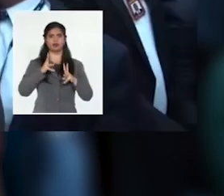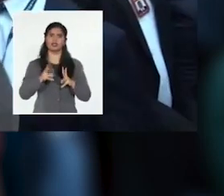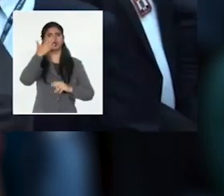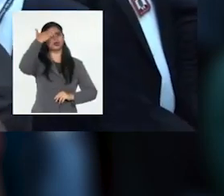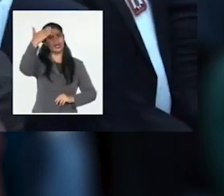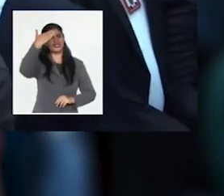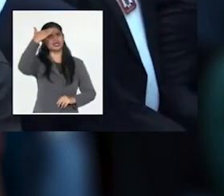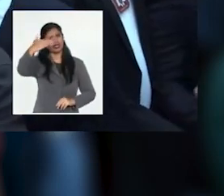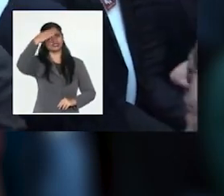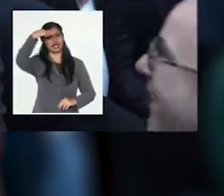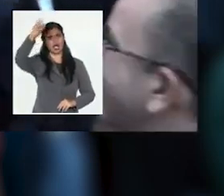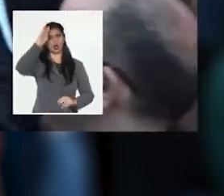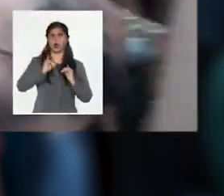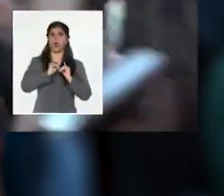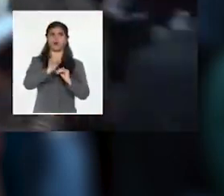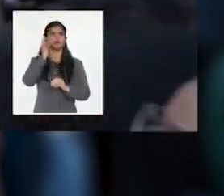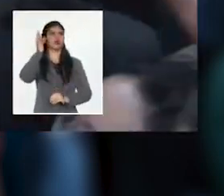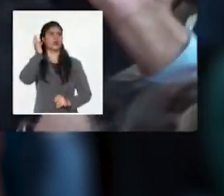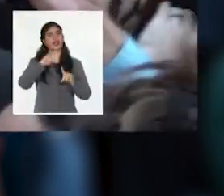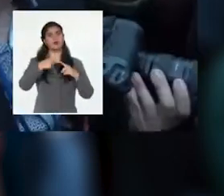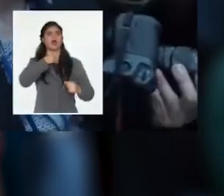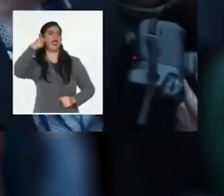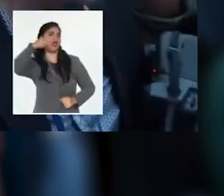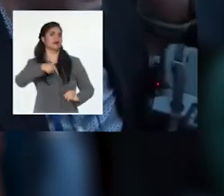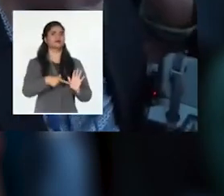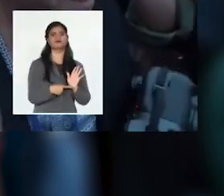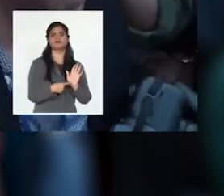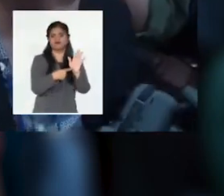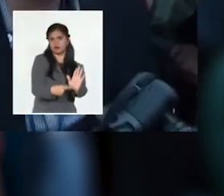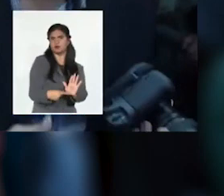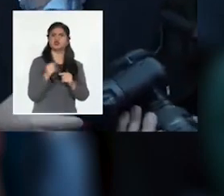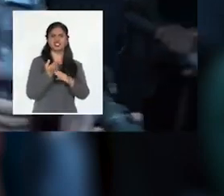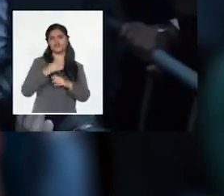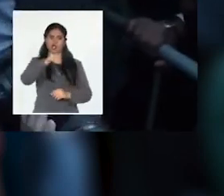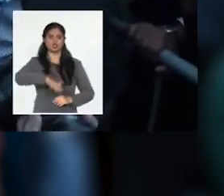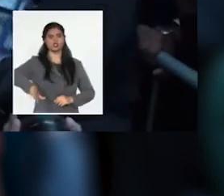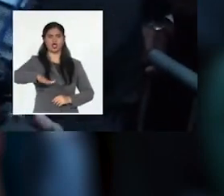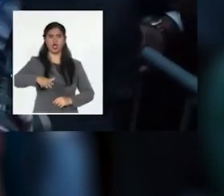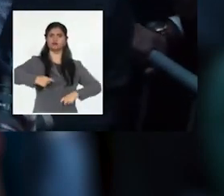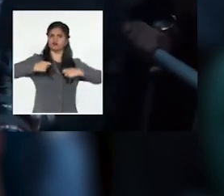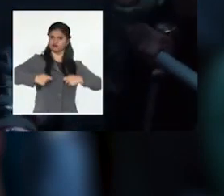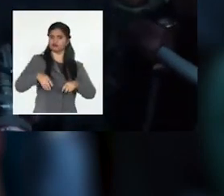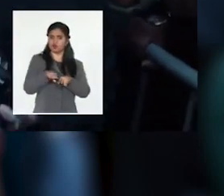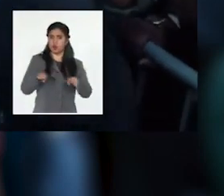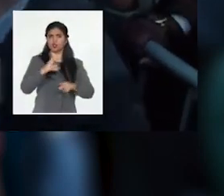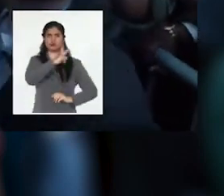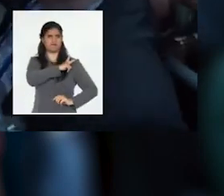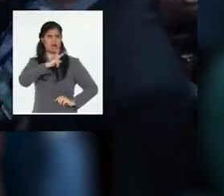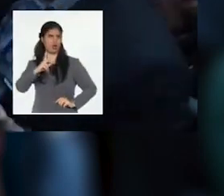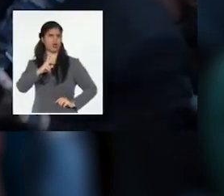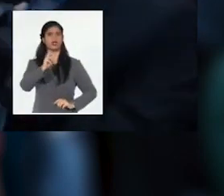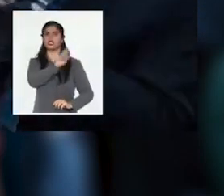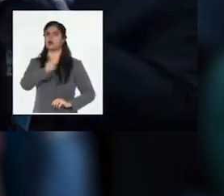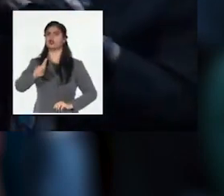A Cuba por ser un ejemplo de lo que una sociedad humanista con valores revolucionarios debe de